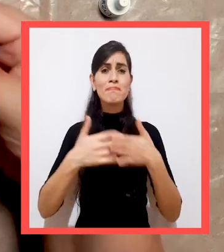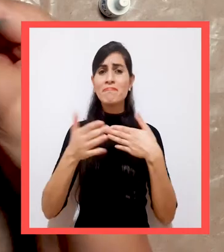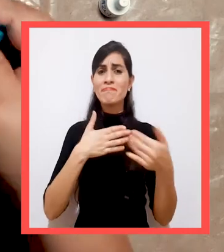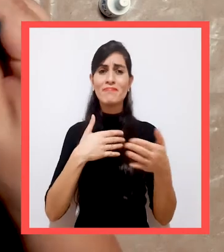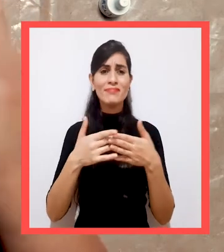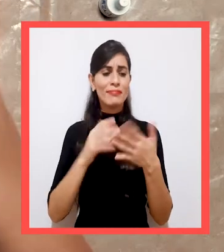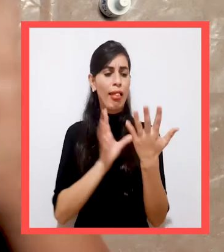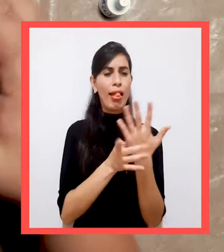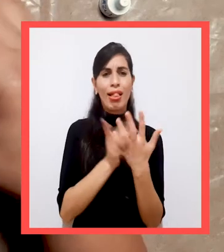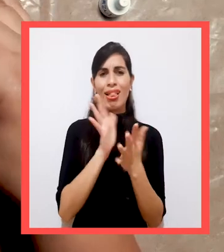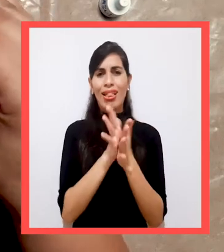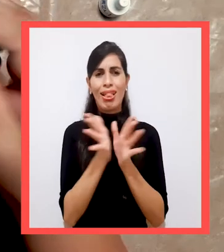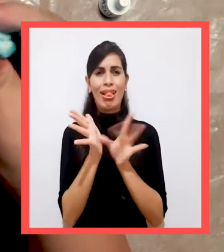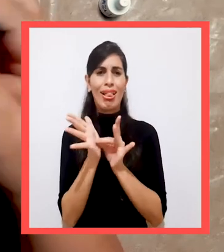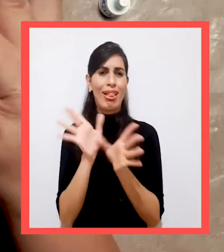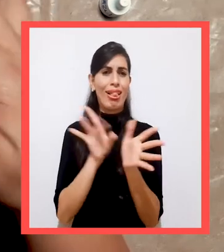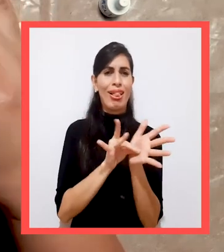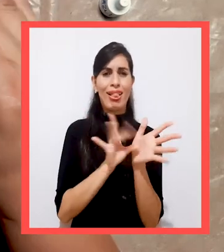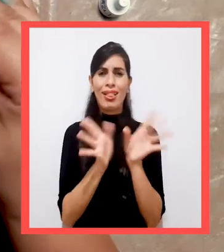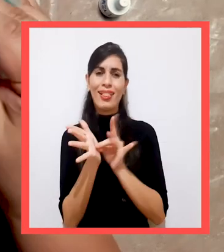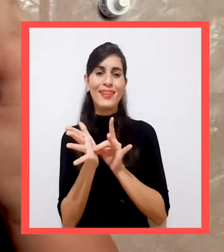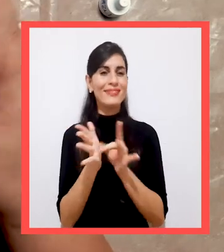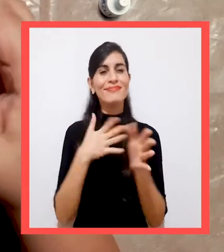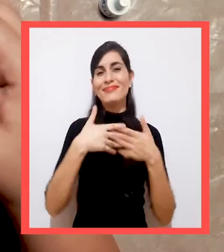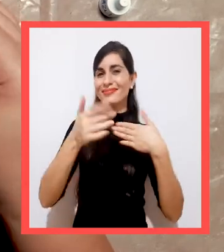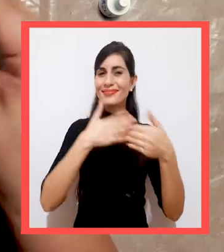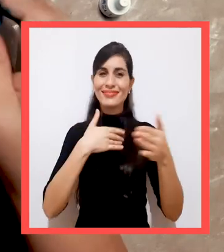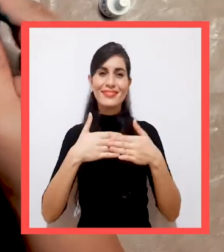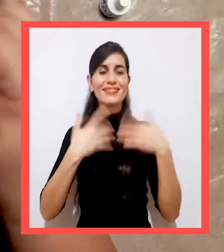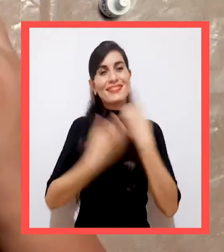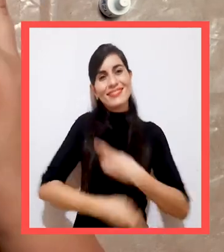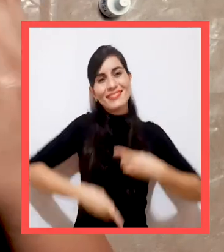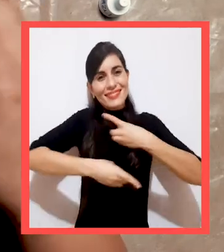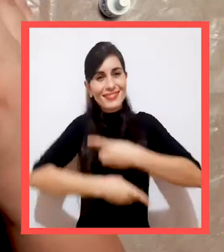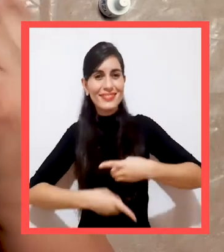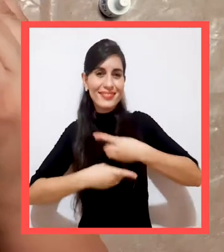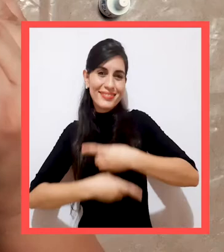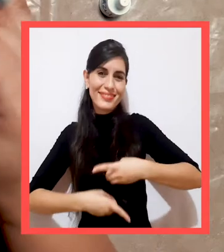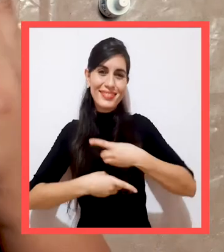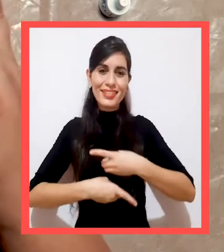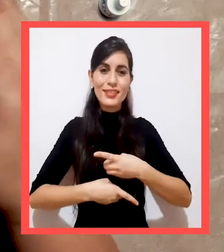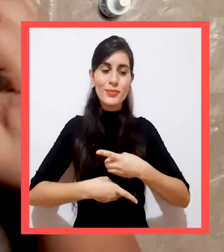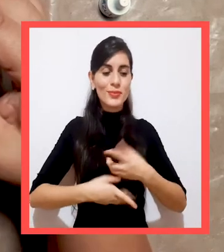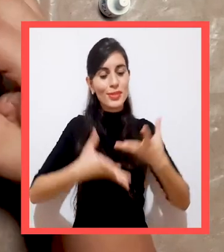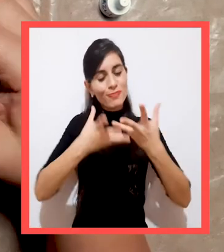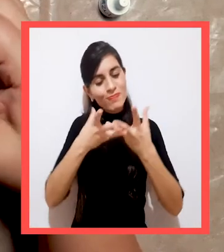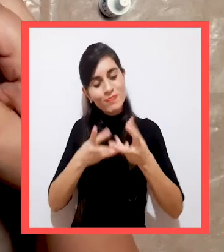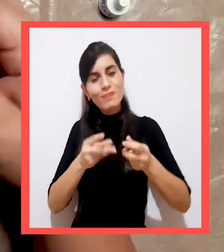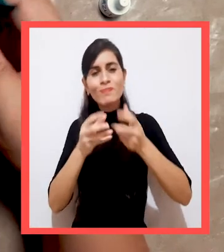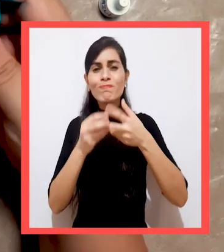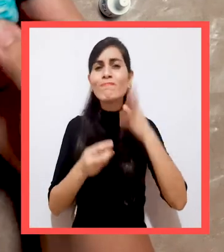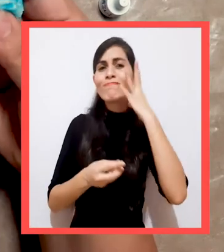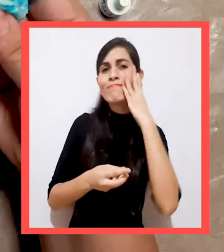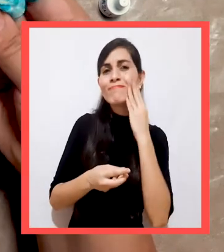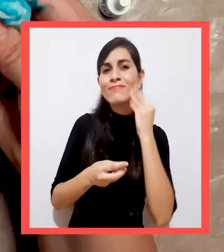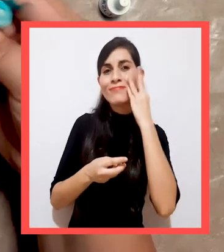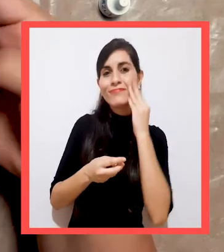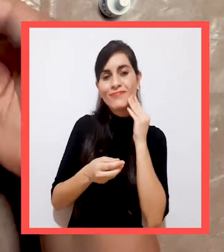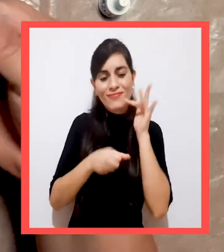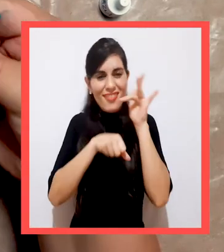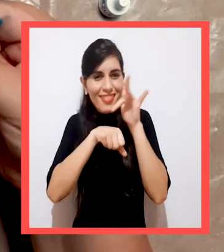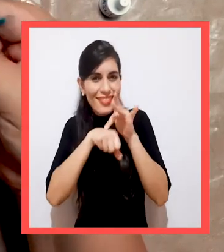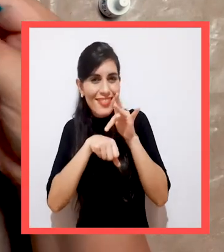No importa si nos manchamos las manos, de eso se trata, de divertirnos y experimentar con los materiales, de tener